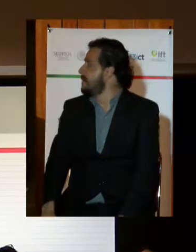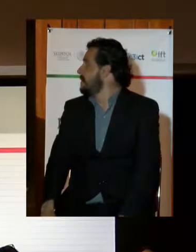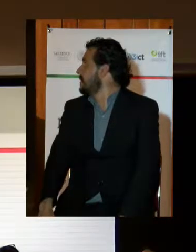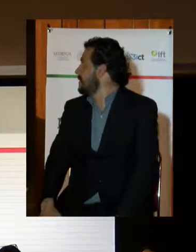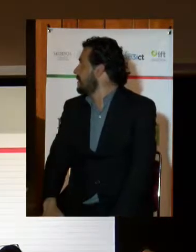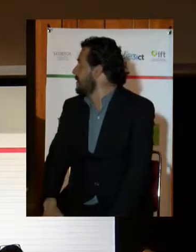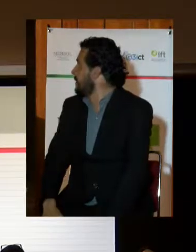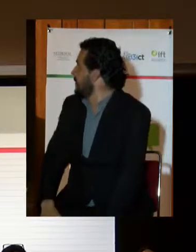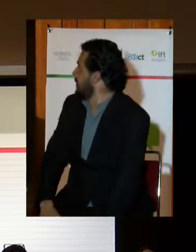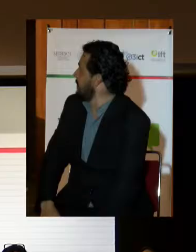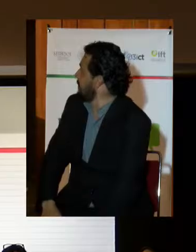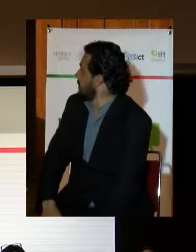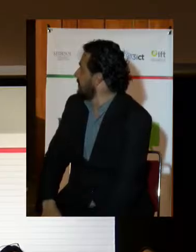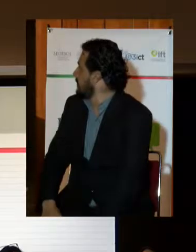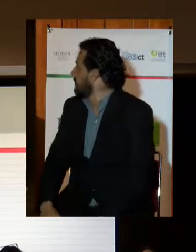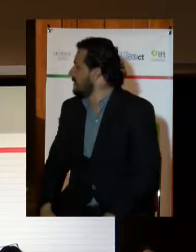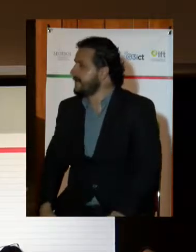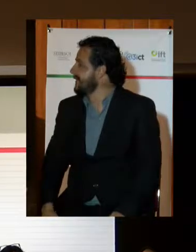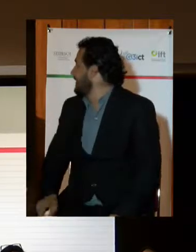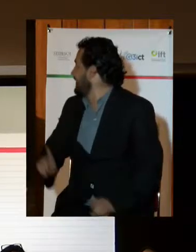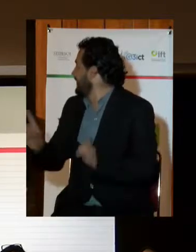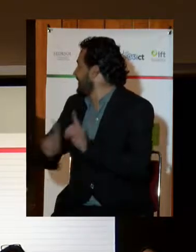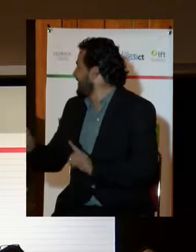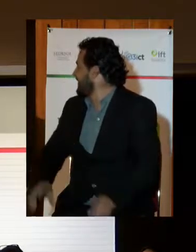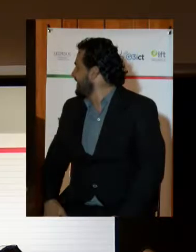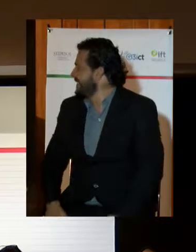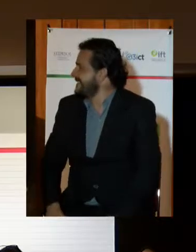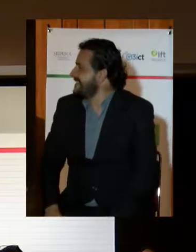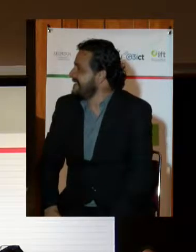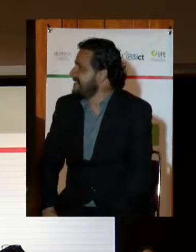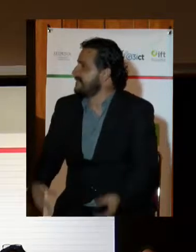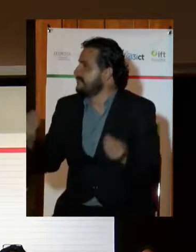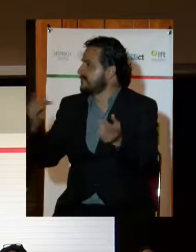panelistas, el espacio está abierto.